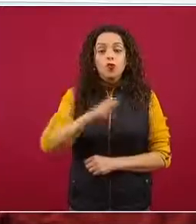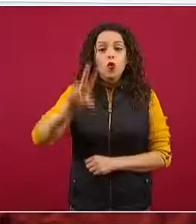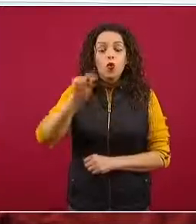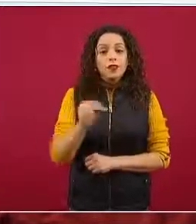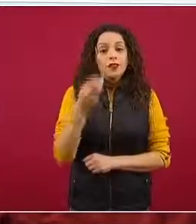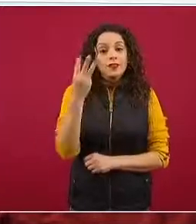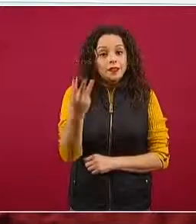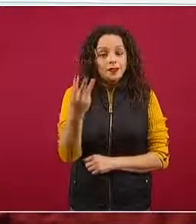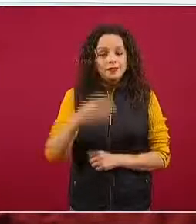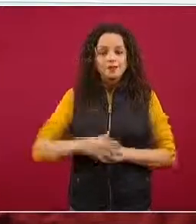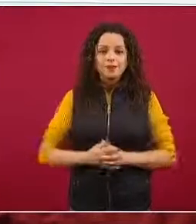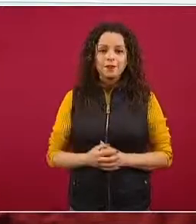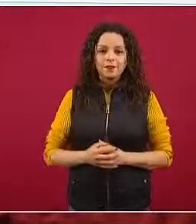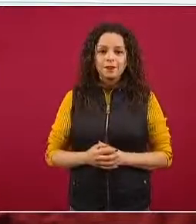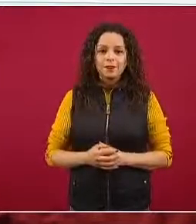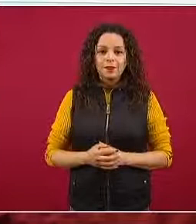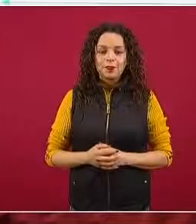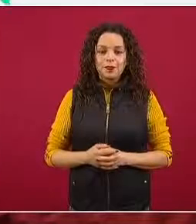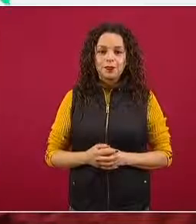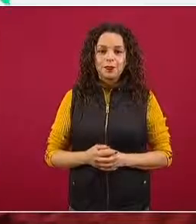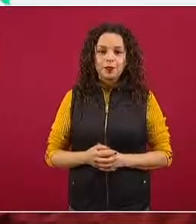283. La siguiente, por favor.